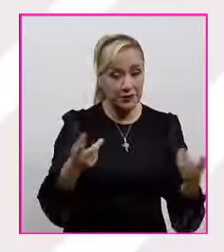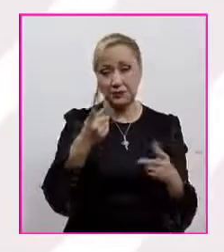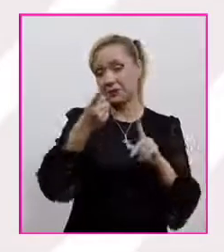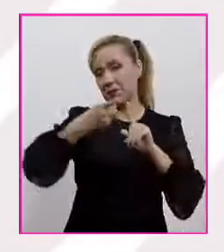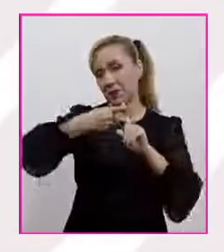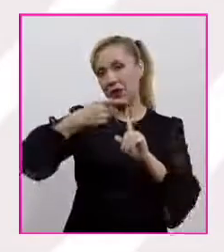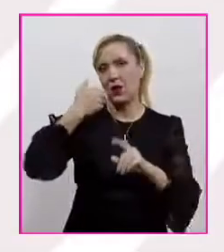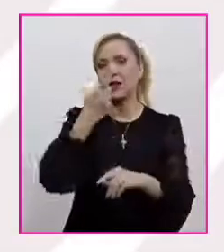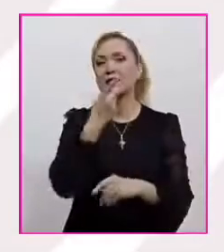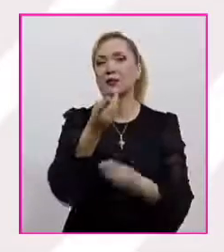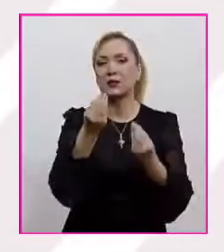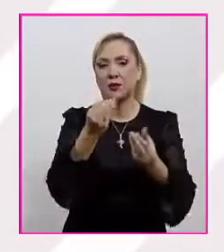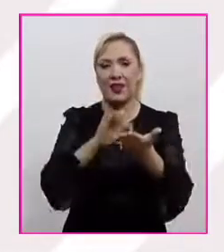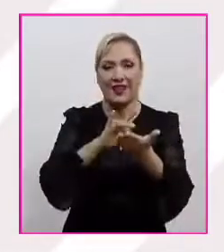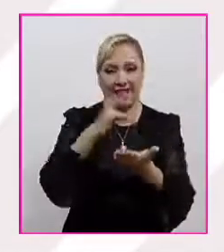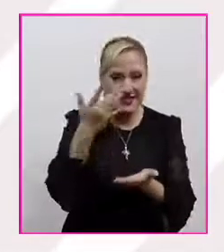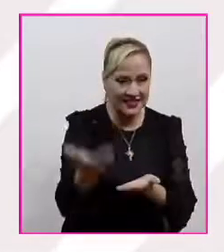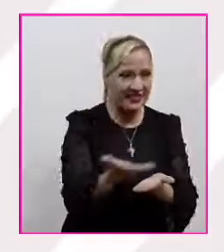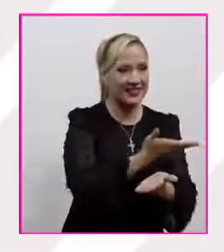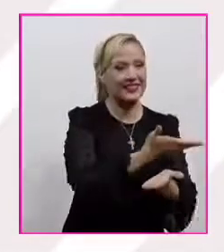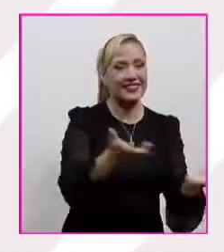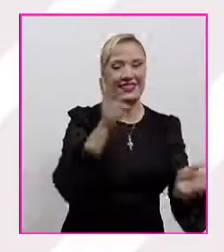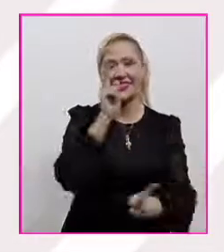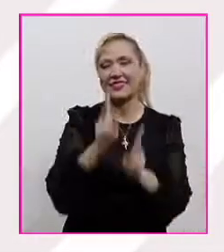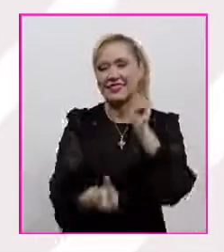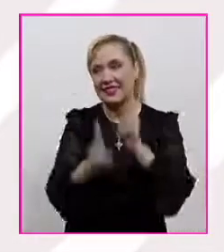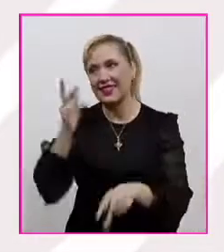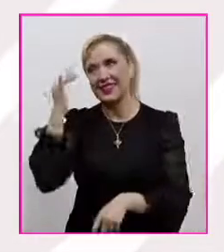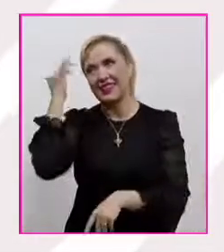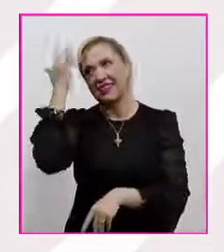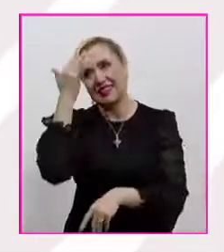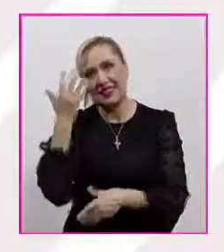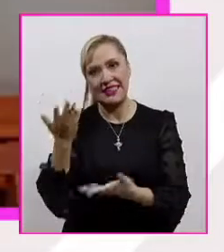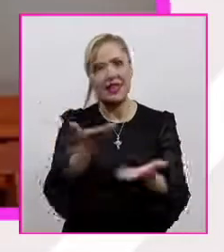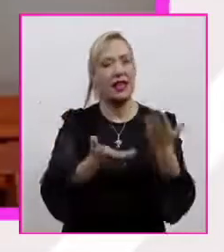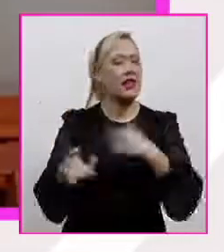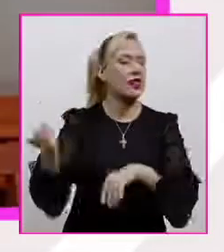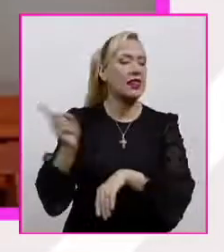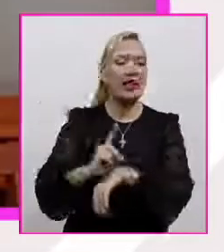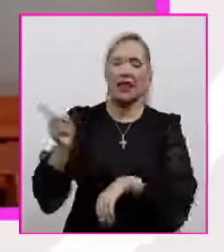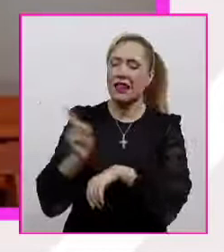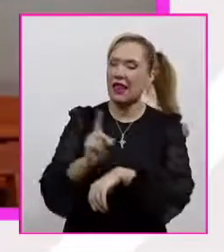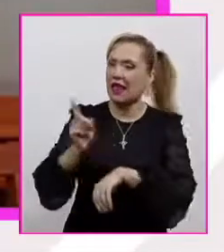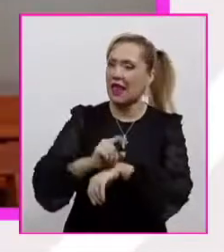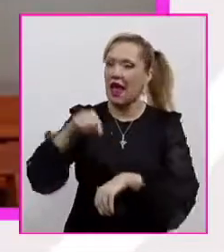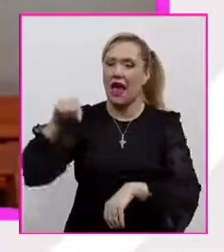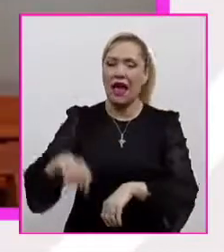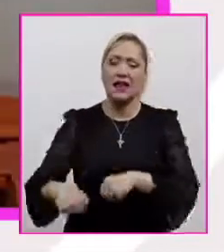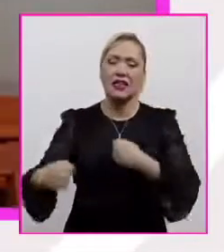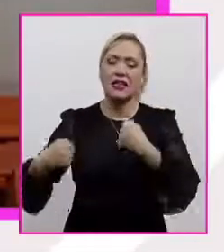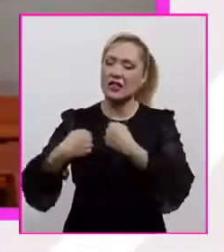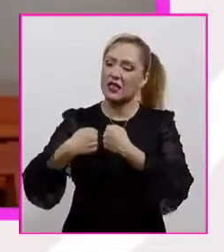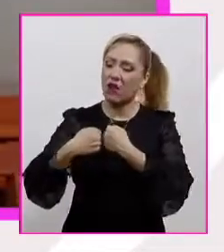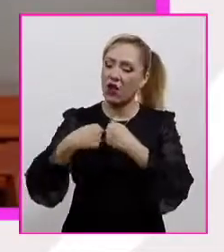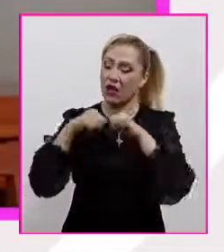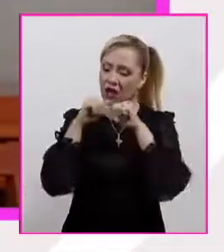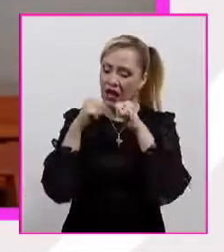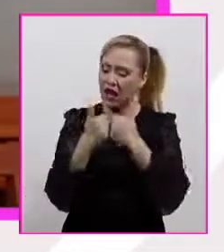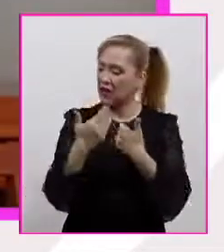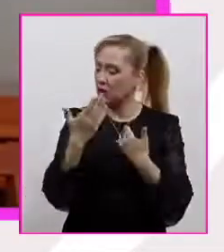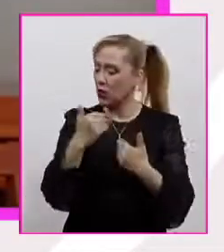gusto venir a reflexionar estos temas con ustedes porque todos los días en Sin Fronteras nos lo preguntamos. Estas